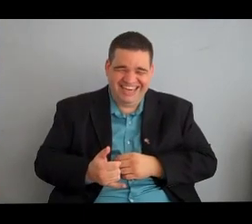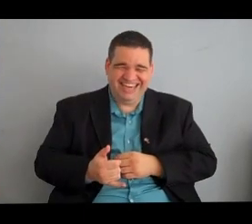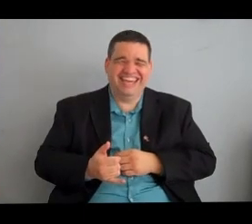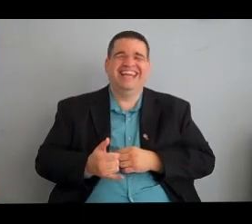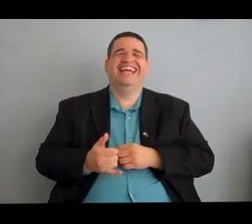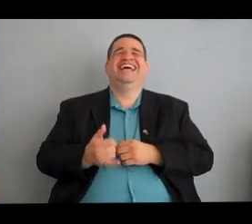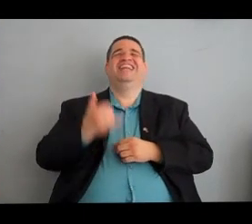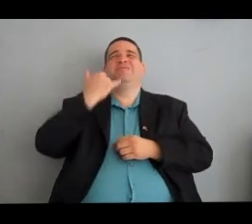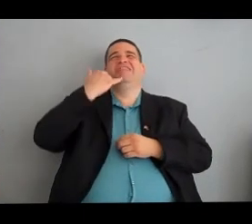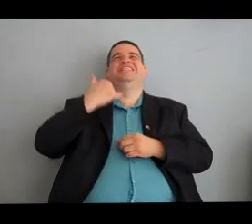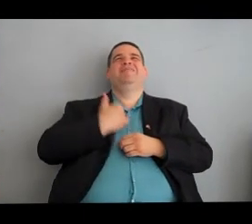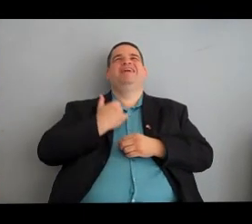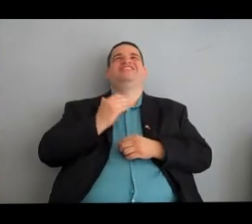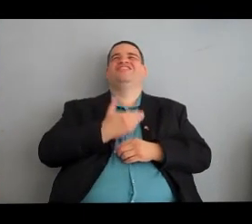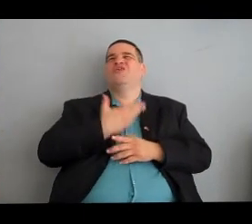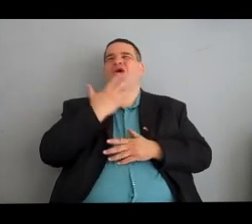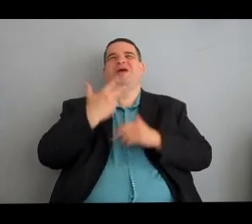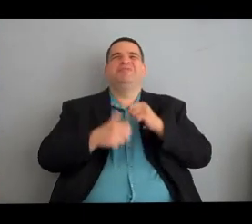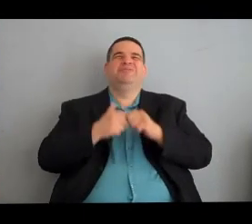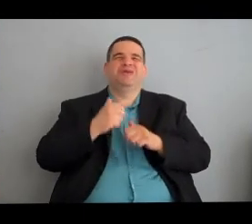Hay una celebración envuelta.